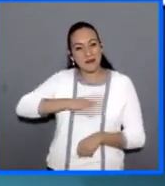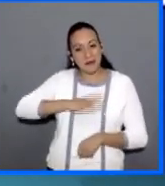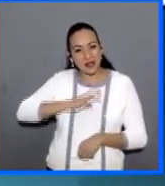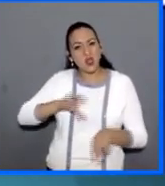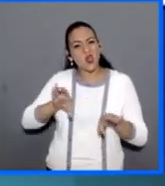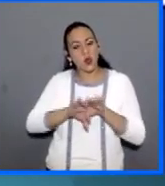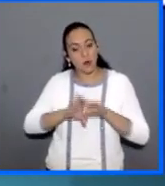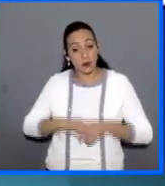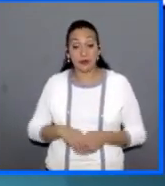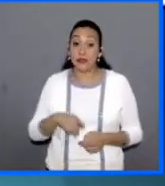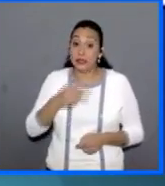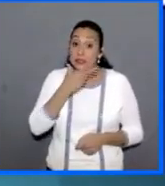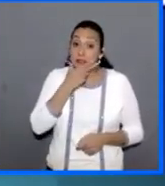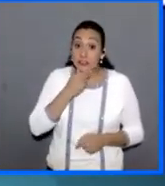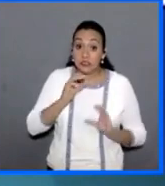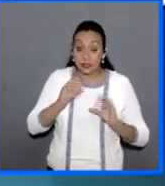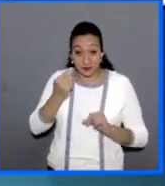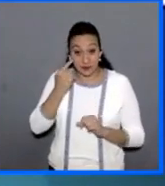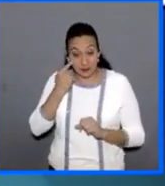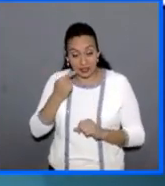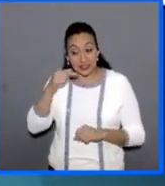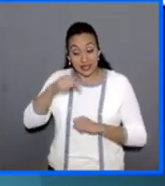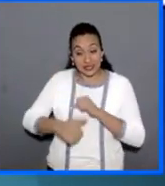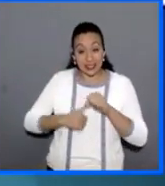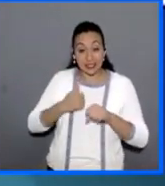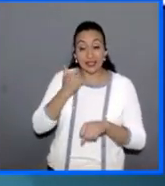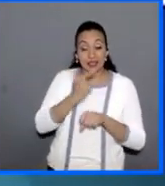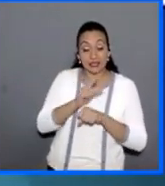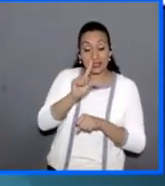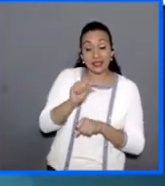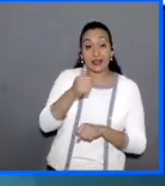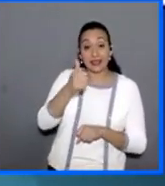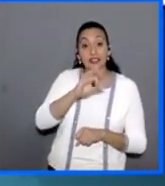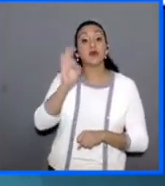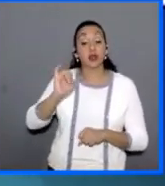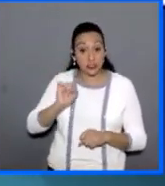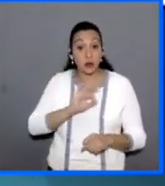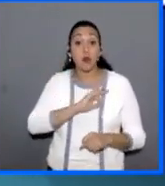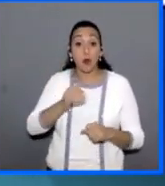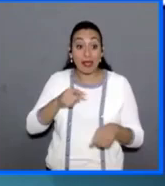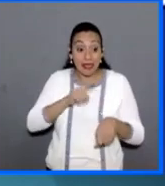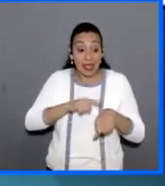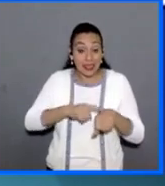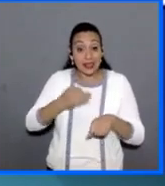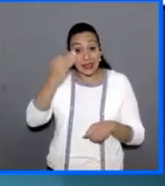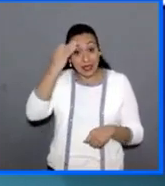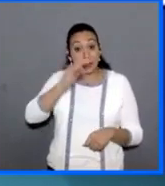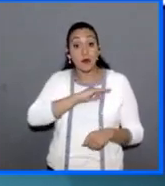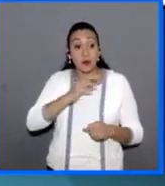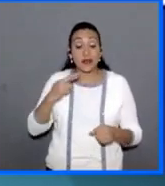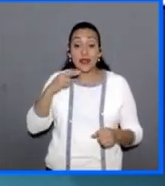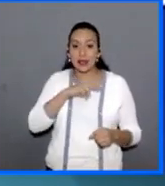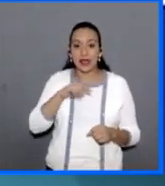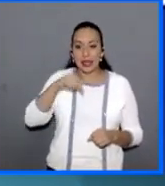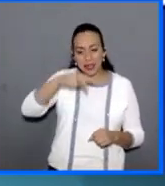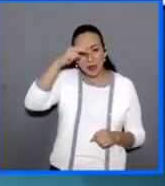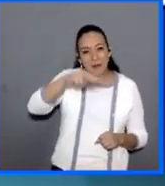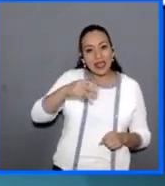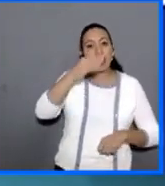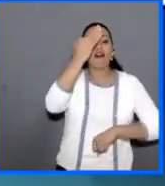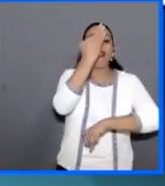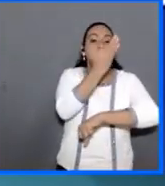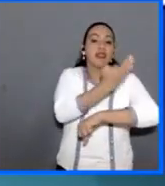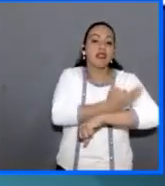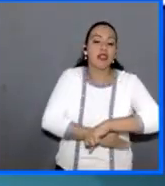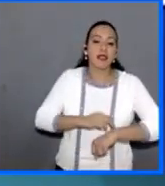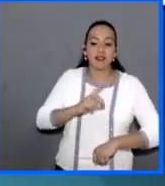el mundo en promedio se detecta 76% de los pacientes. En México se detecta entre el 35 y el